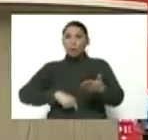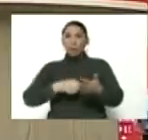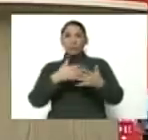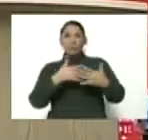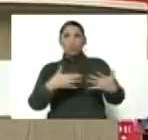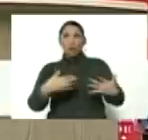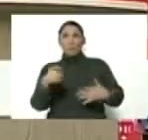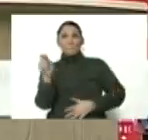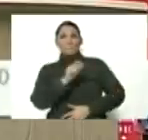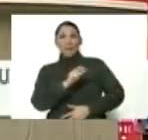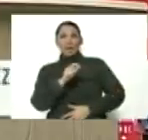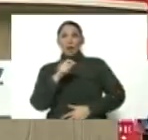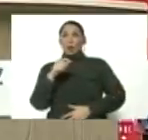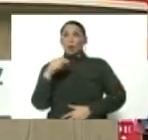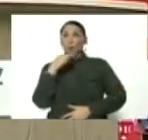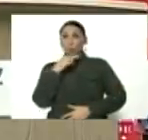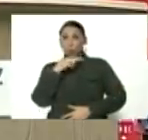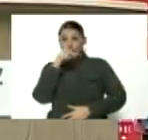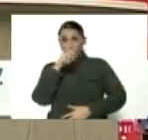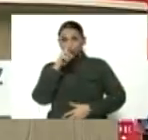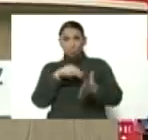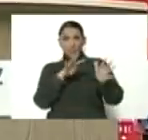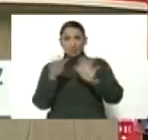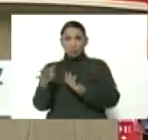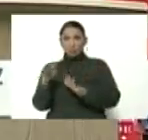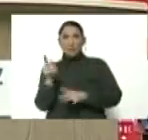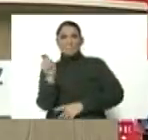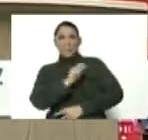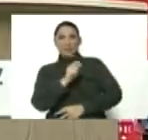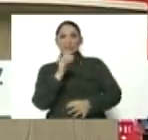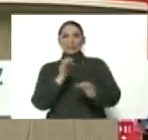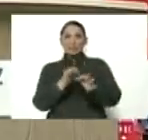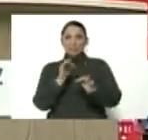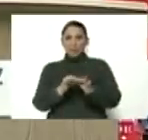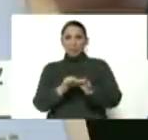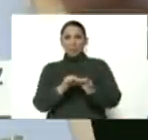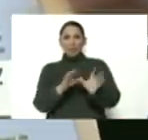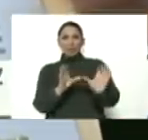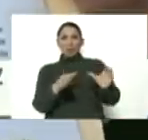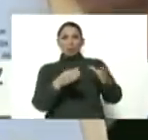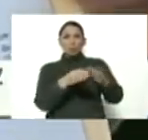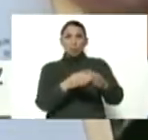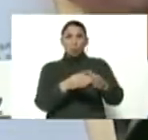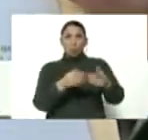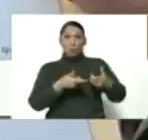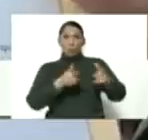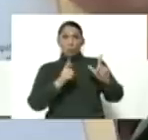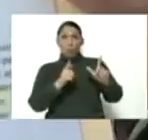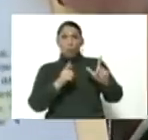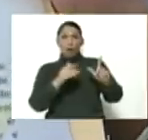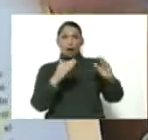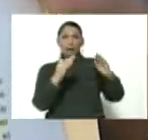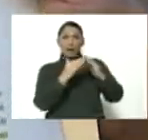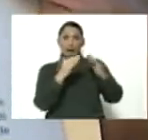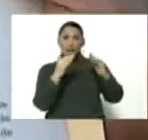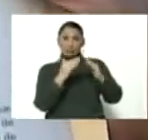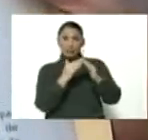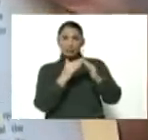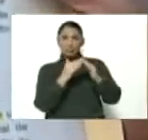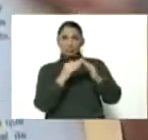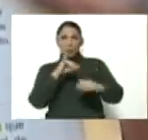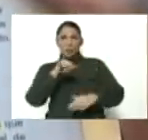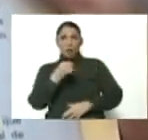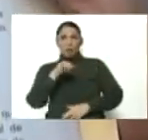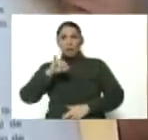mes de octubre del año 2019. En el mes de septiembre fue la reunión que se dio en el apartamento de